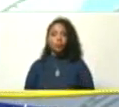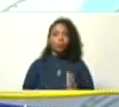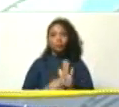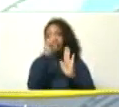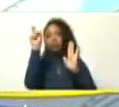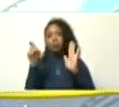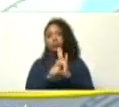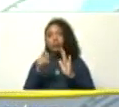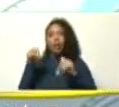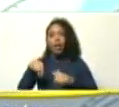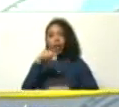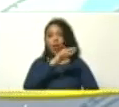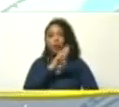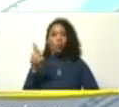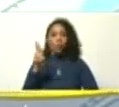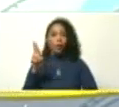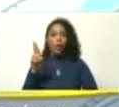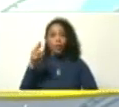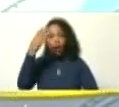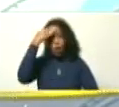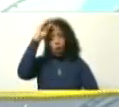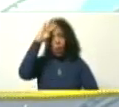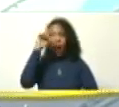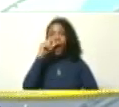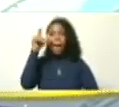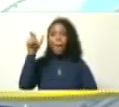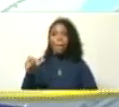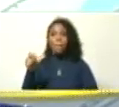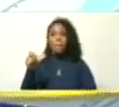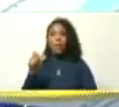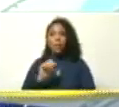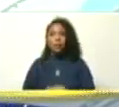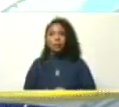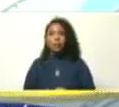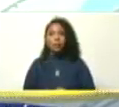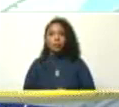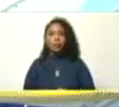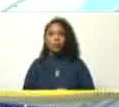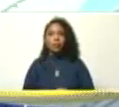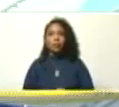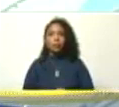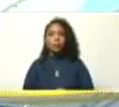plenipotenciarios de la República de Cuba, Dagoberto González Rodríguez,